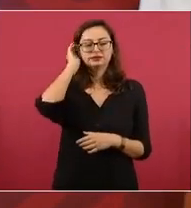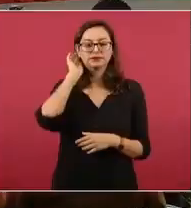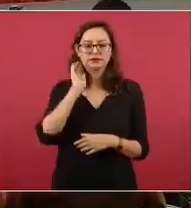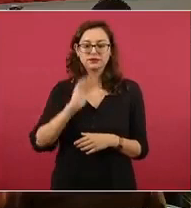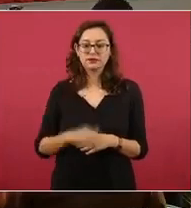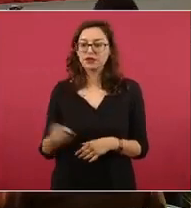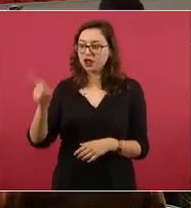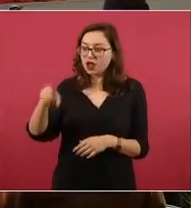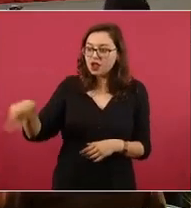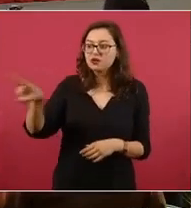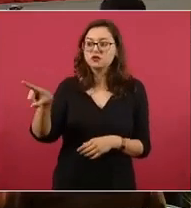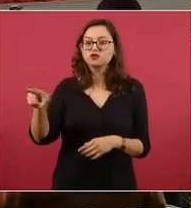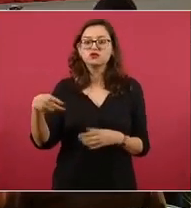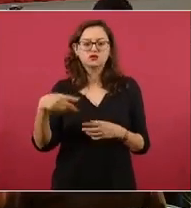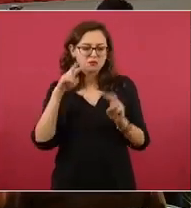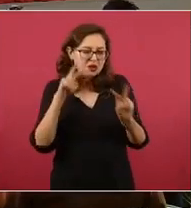Contrarrestando